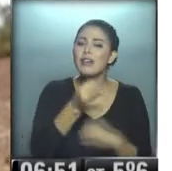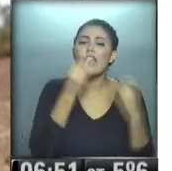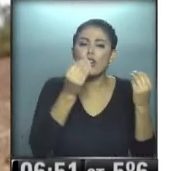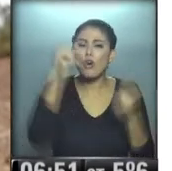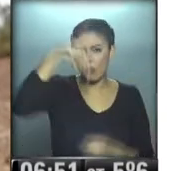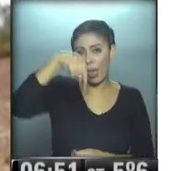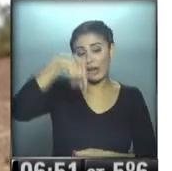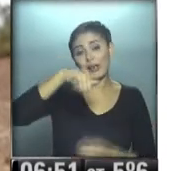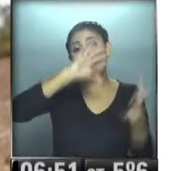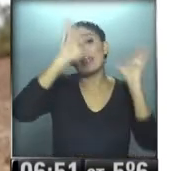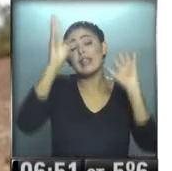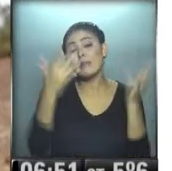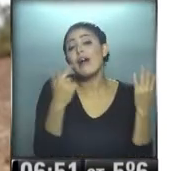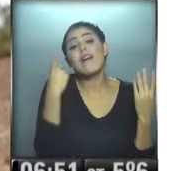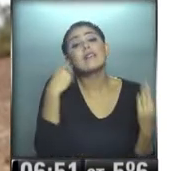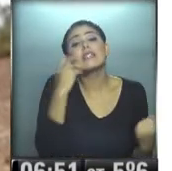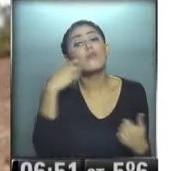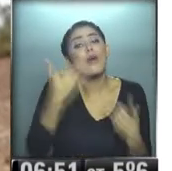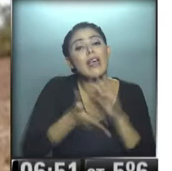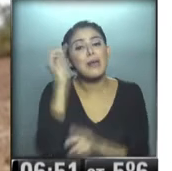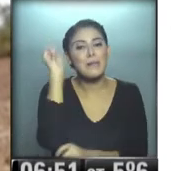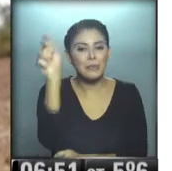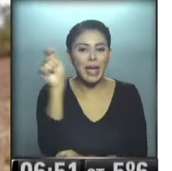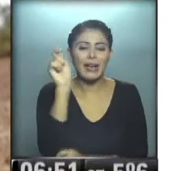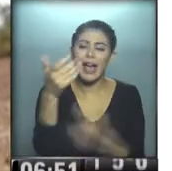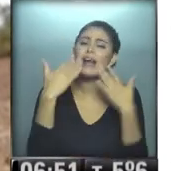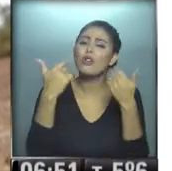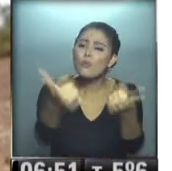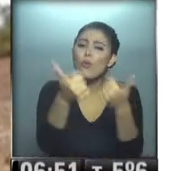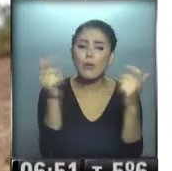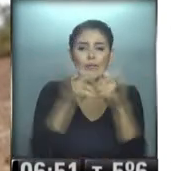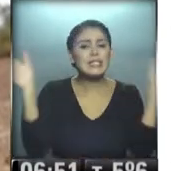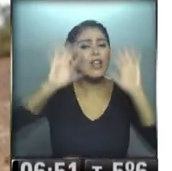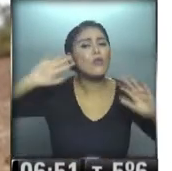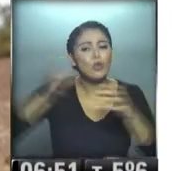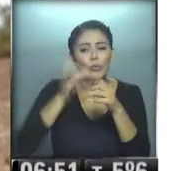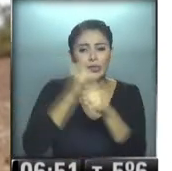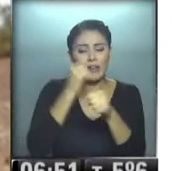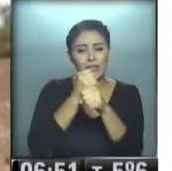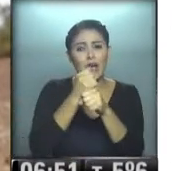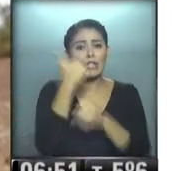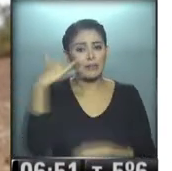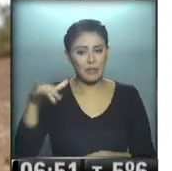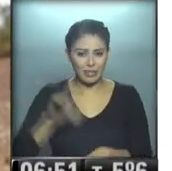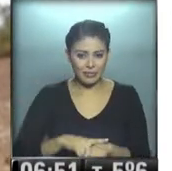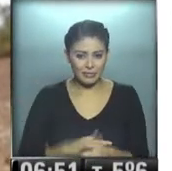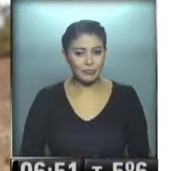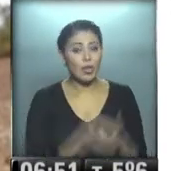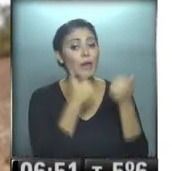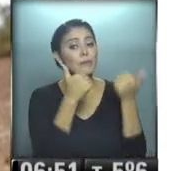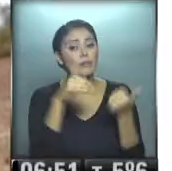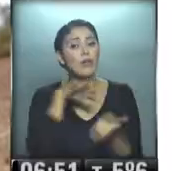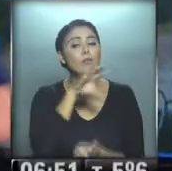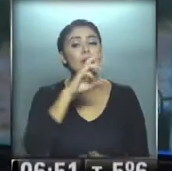acá para ver si podemos ir de pesca. Gracias, muy bueno el programa, saludos a todo tu equipo de 630. Guille, querido, de San